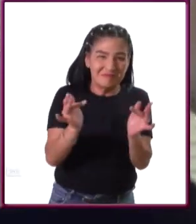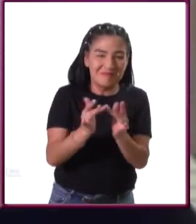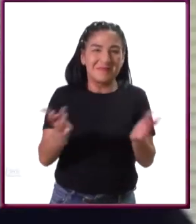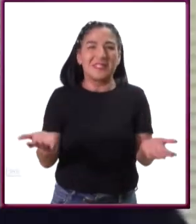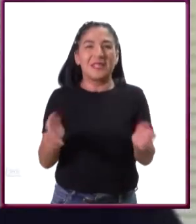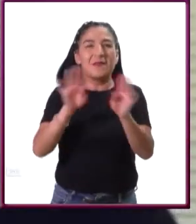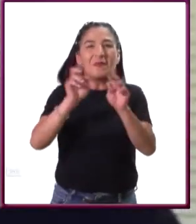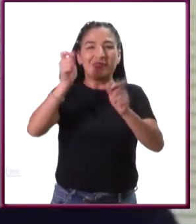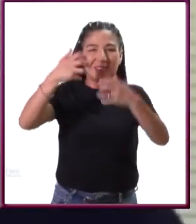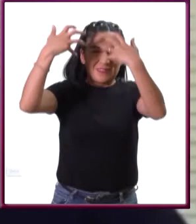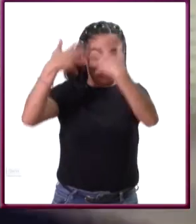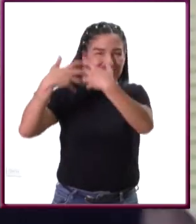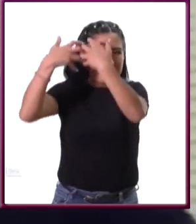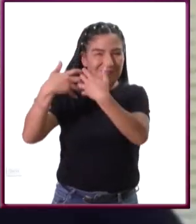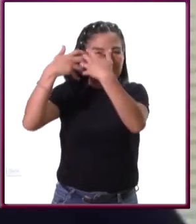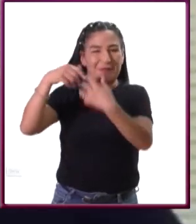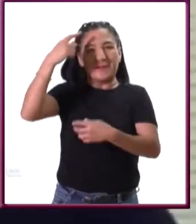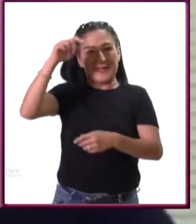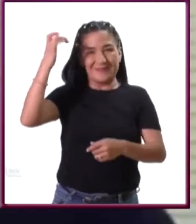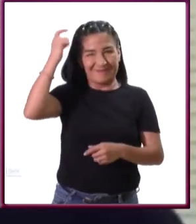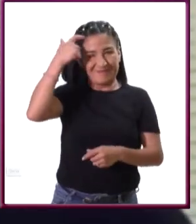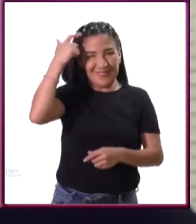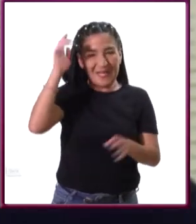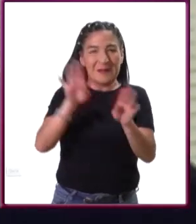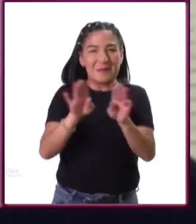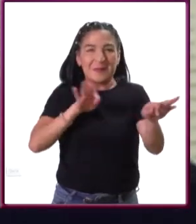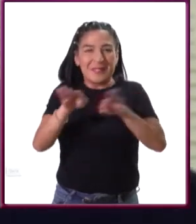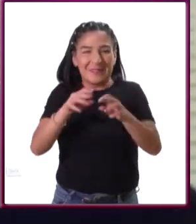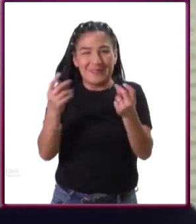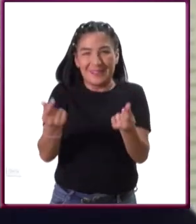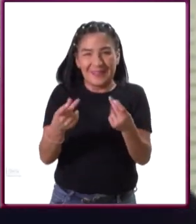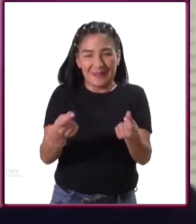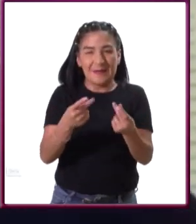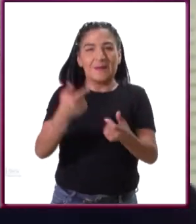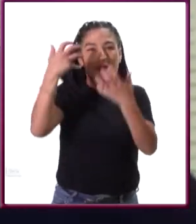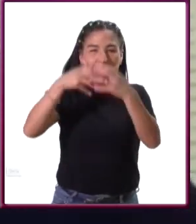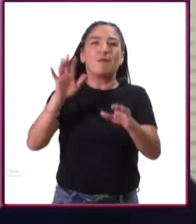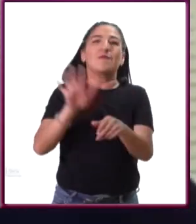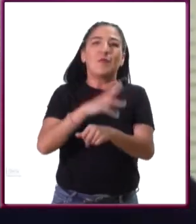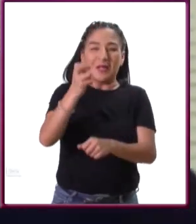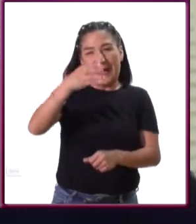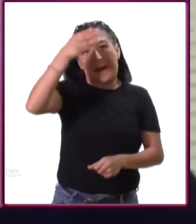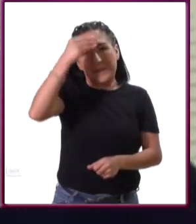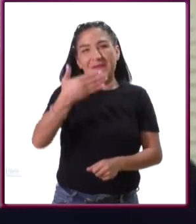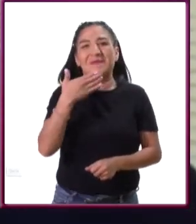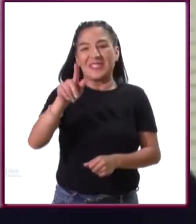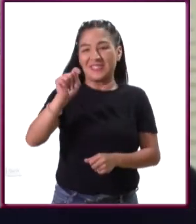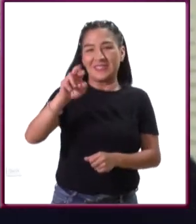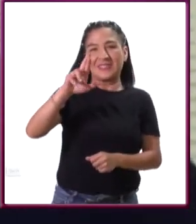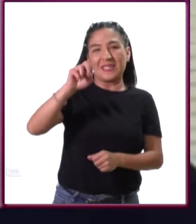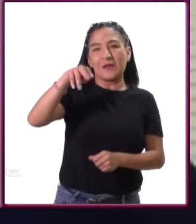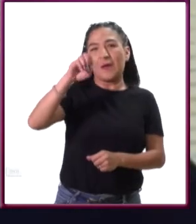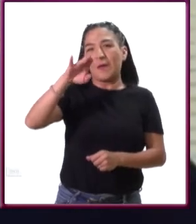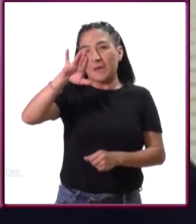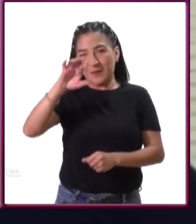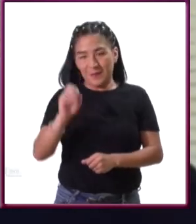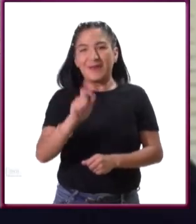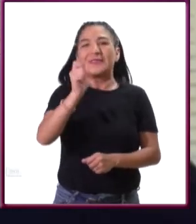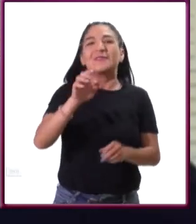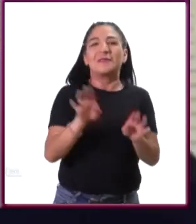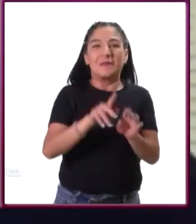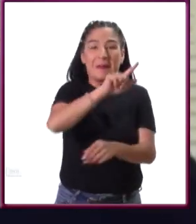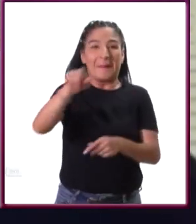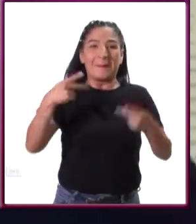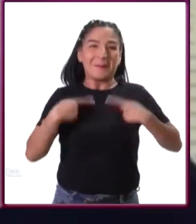especie de gimnasia para el cerebro. Por eso es que tenemos que aprender el trinomio cuadrado perfecto, porque aparte también hay gente que luego no lo